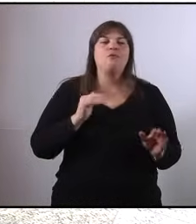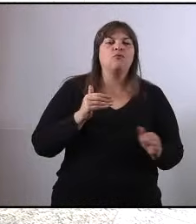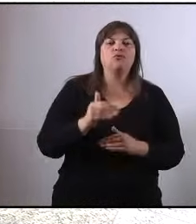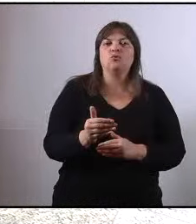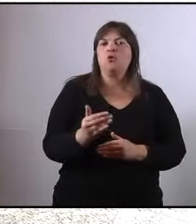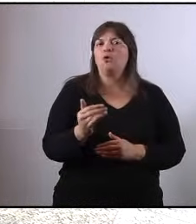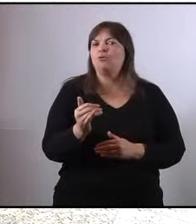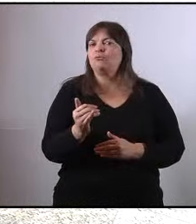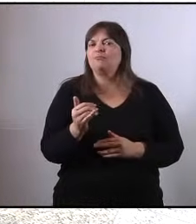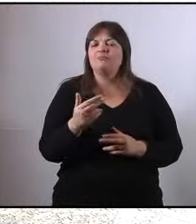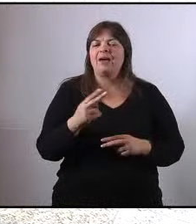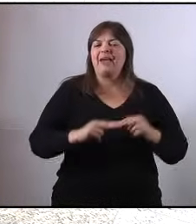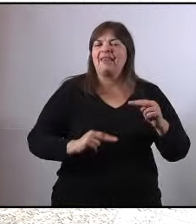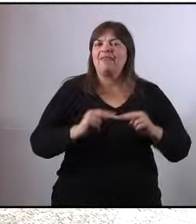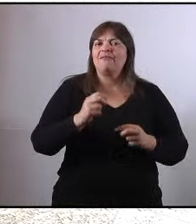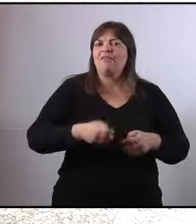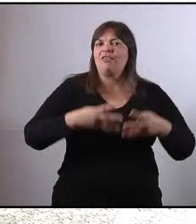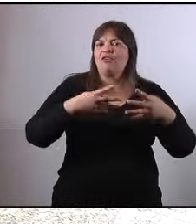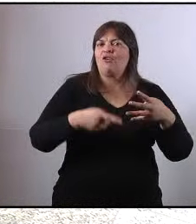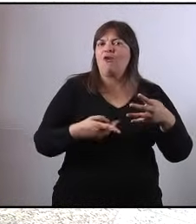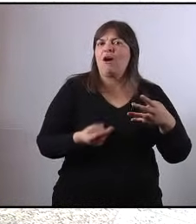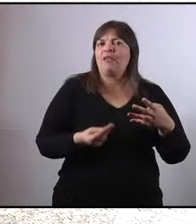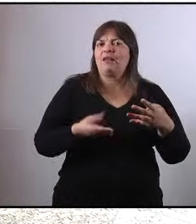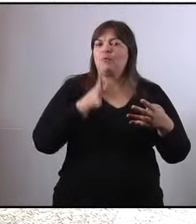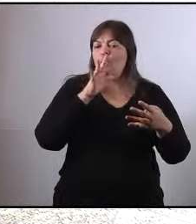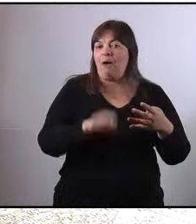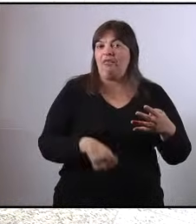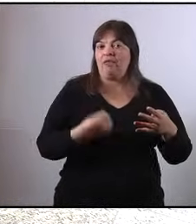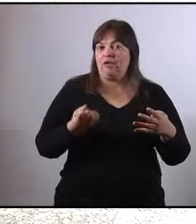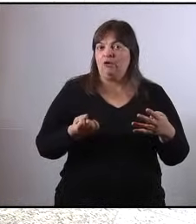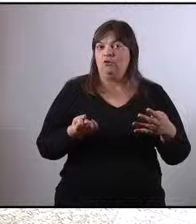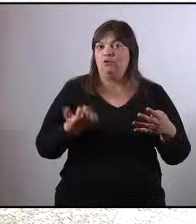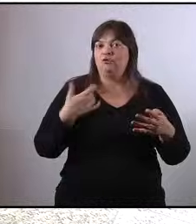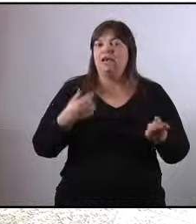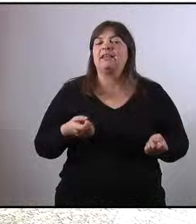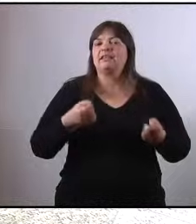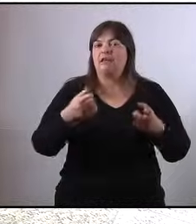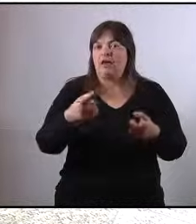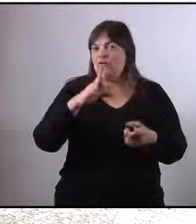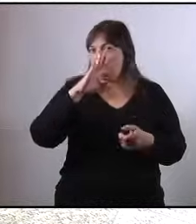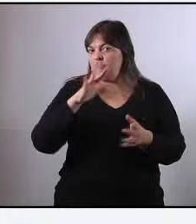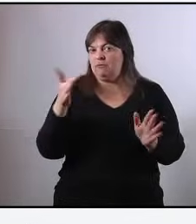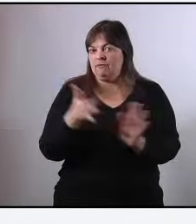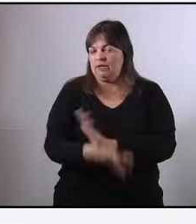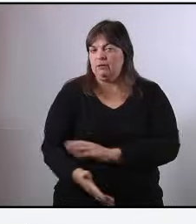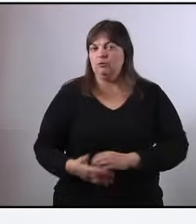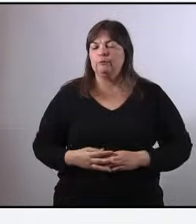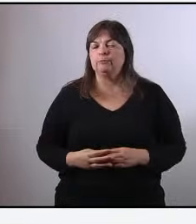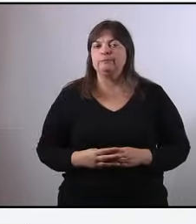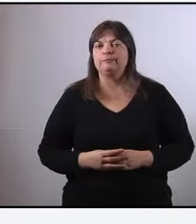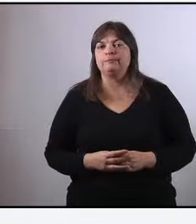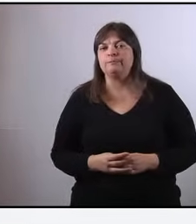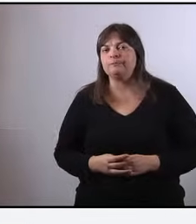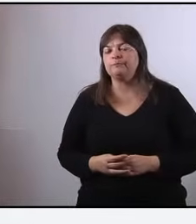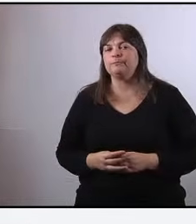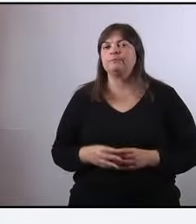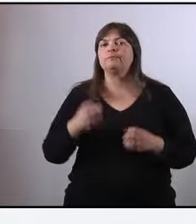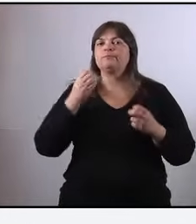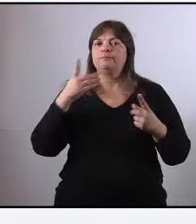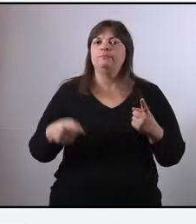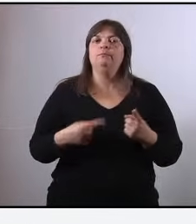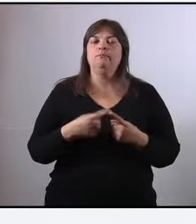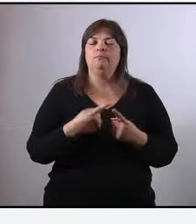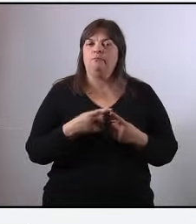respecto a ese edificio que se va a quedar vacío cuando ya se produzca el traslado definitivo. Gracias. Bien, respecto a lo primero,